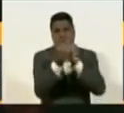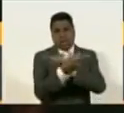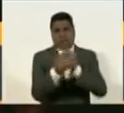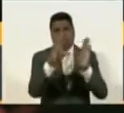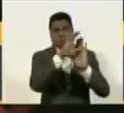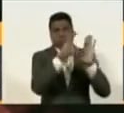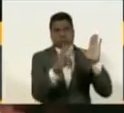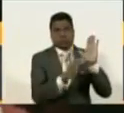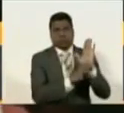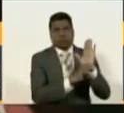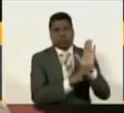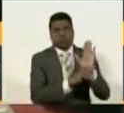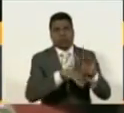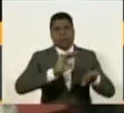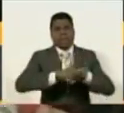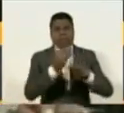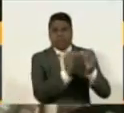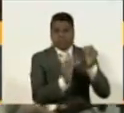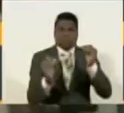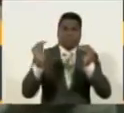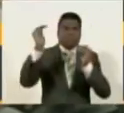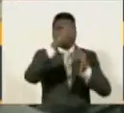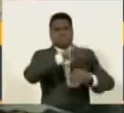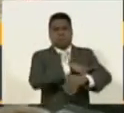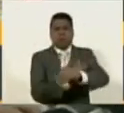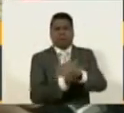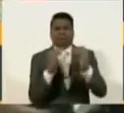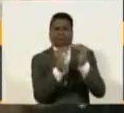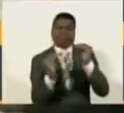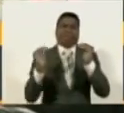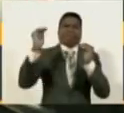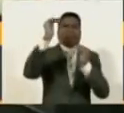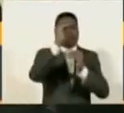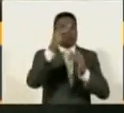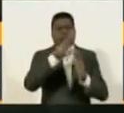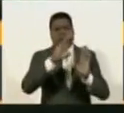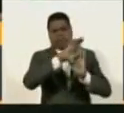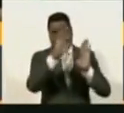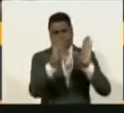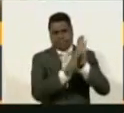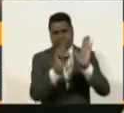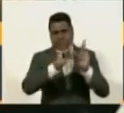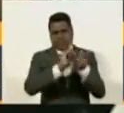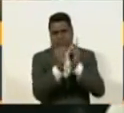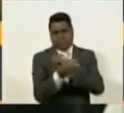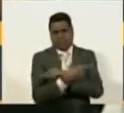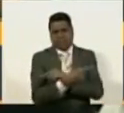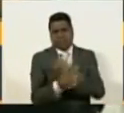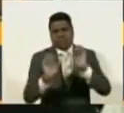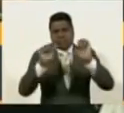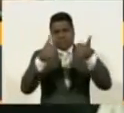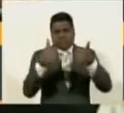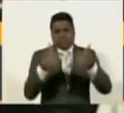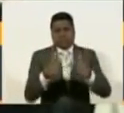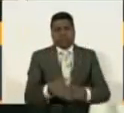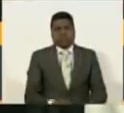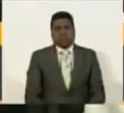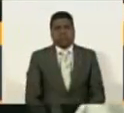podrán, porque es el poder supremo de la República, el poder constituyente originario.